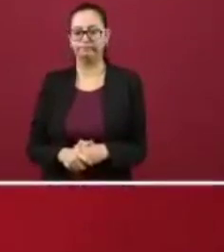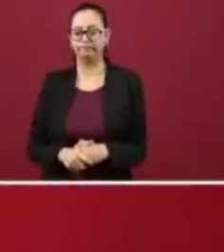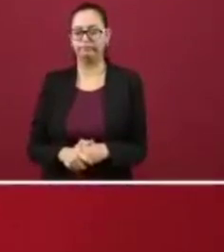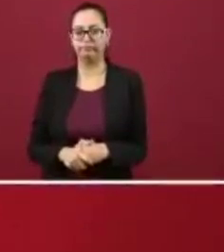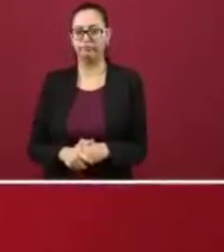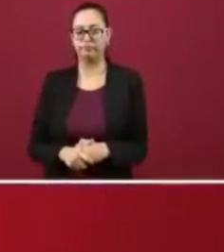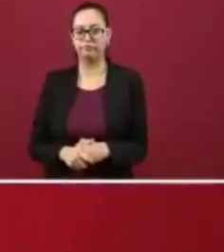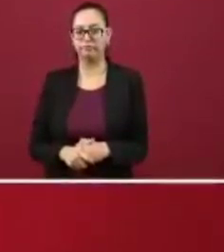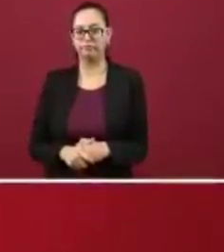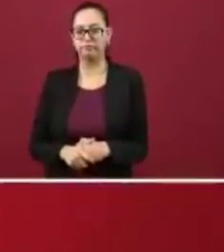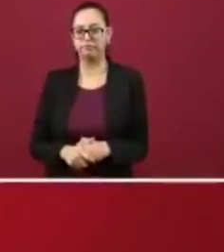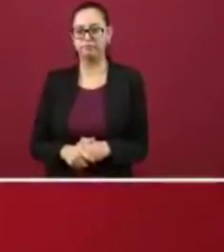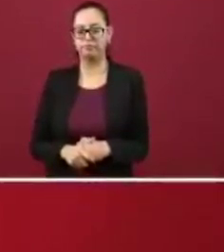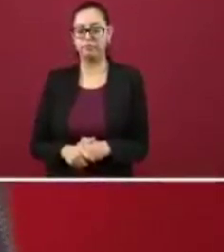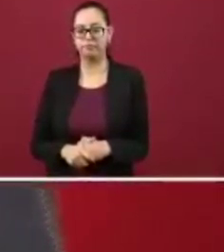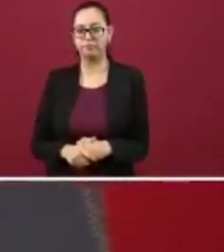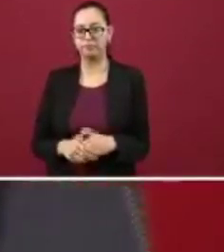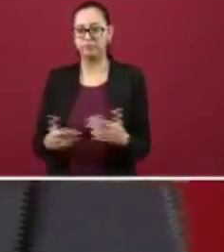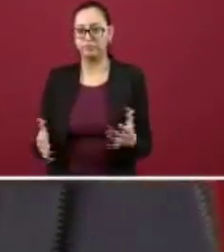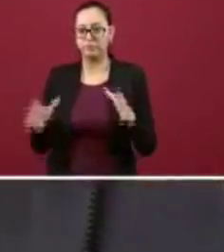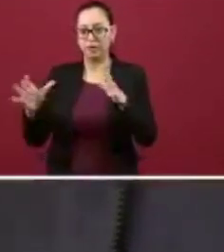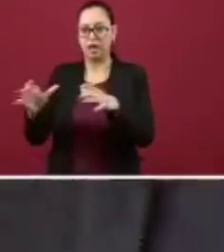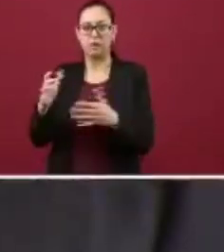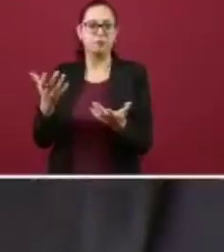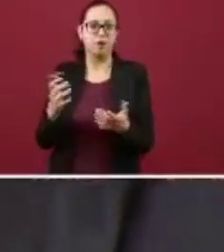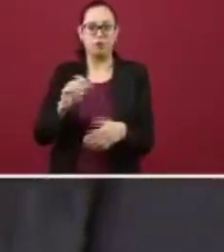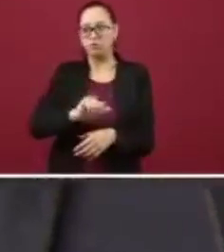estigmatizar a Tlacomulco,